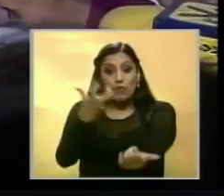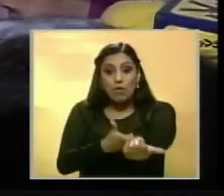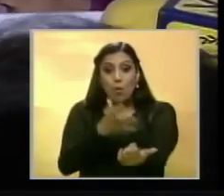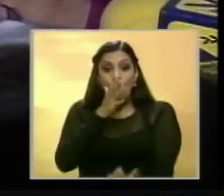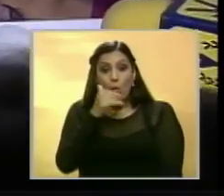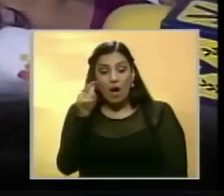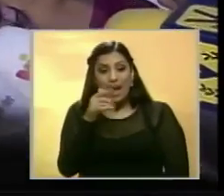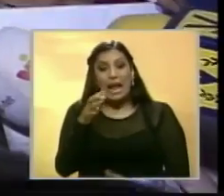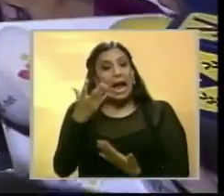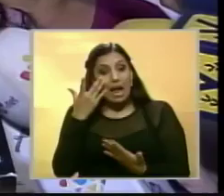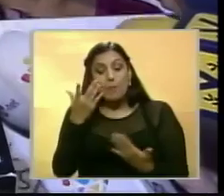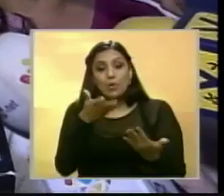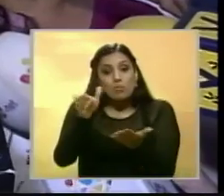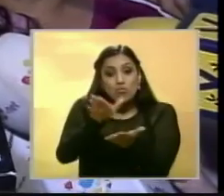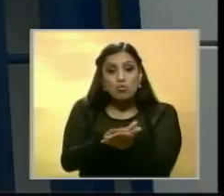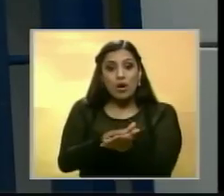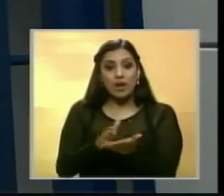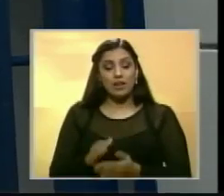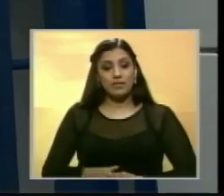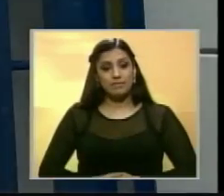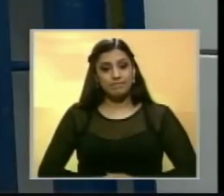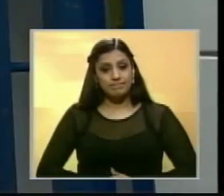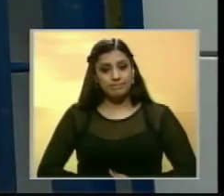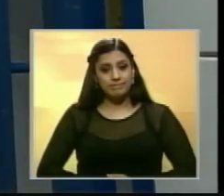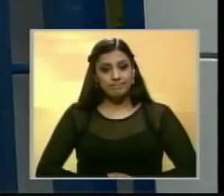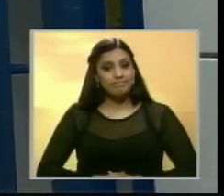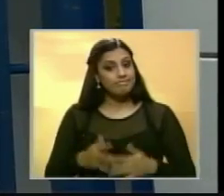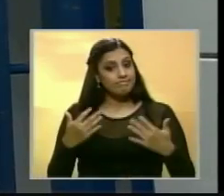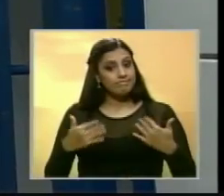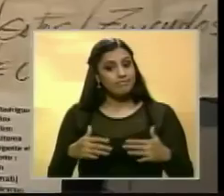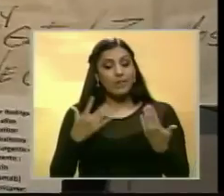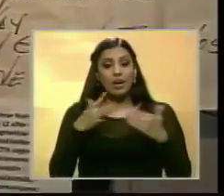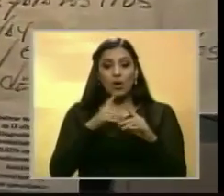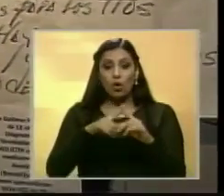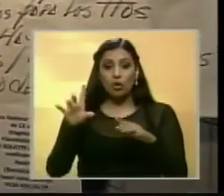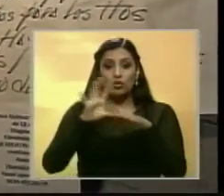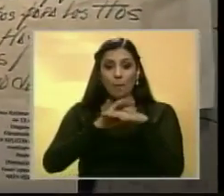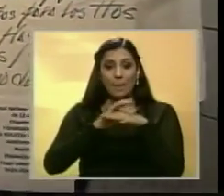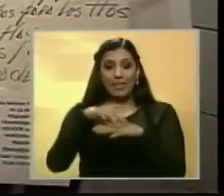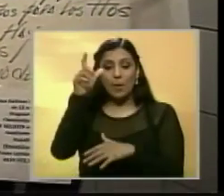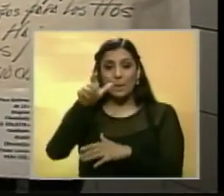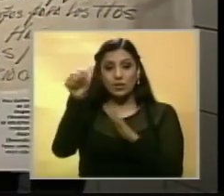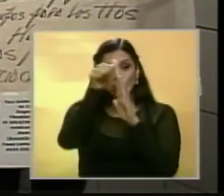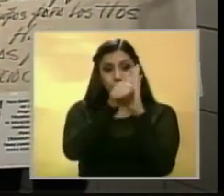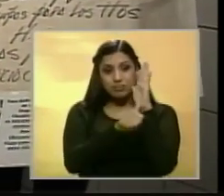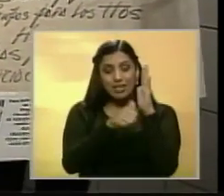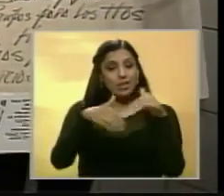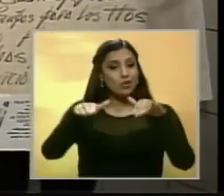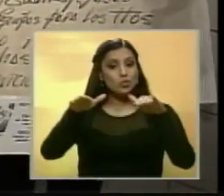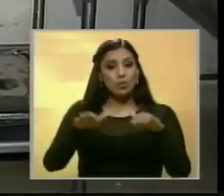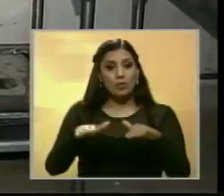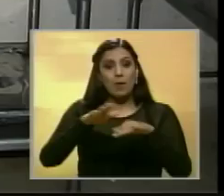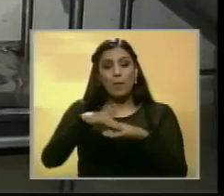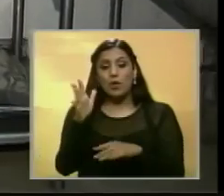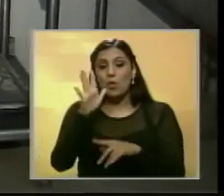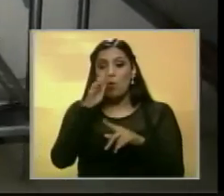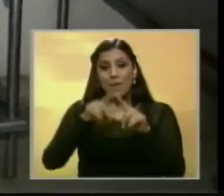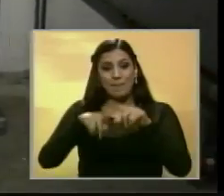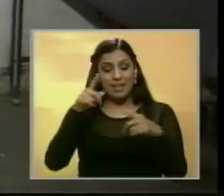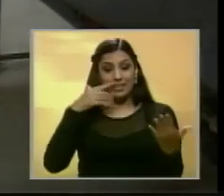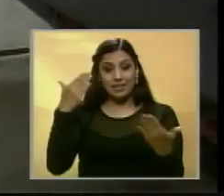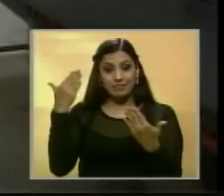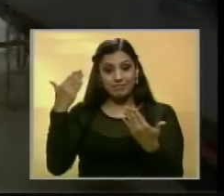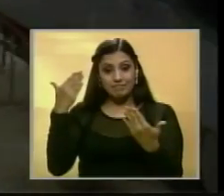medicamento, desgraciadamente se me va a ir. Médicos explicaron que las cirugías selectivas están suspendidas por falta de material,